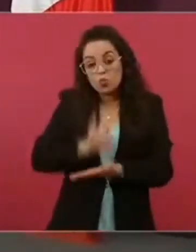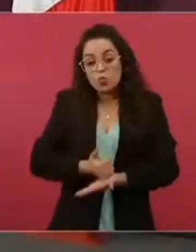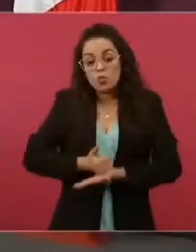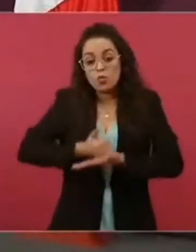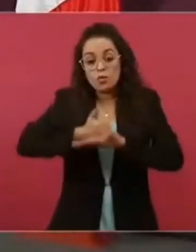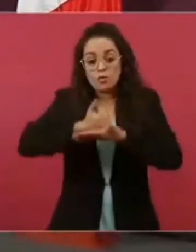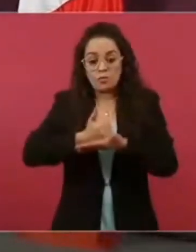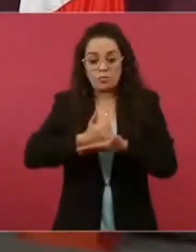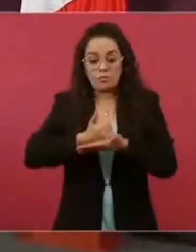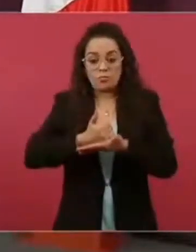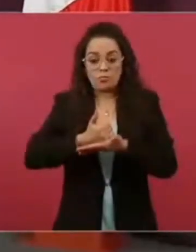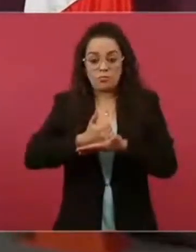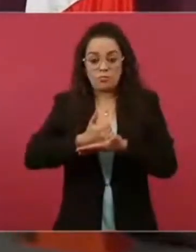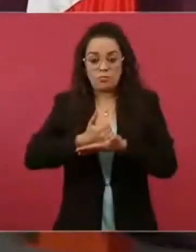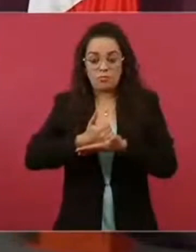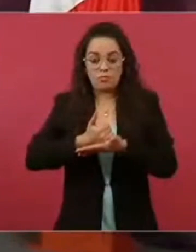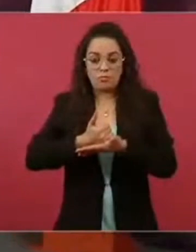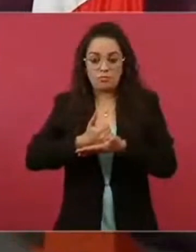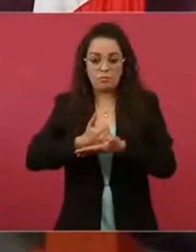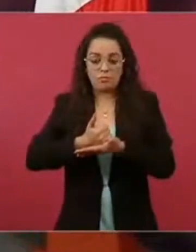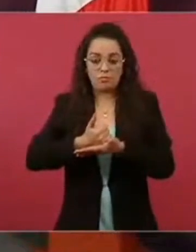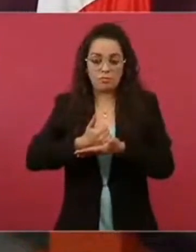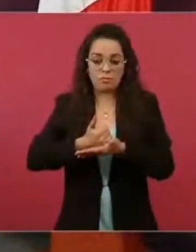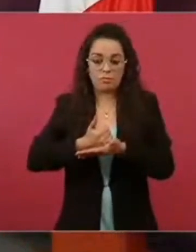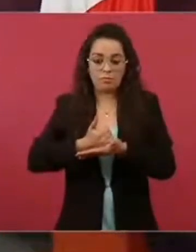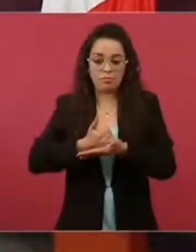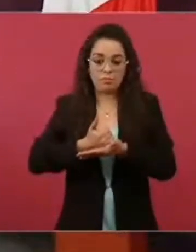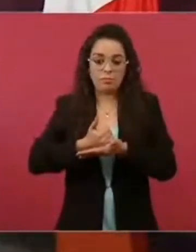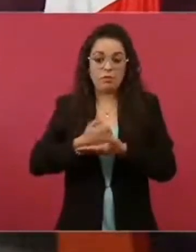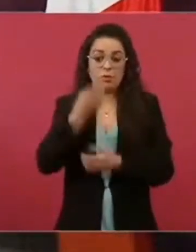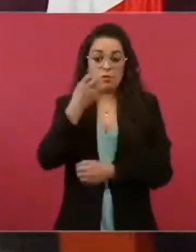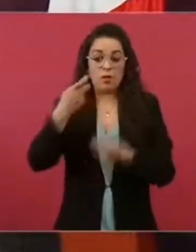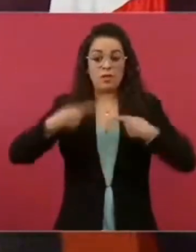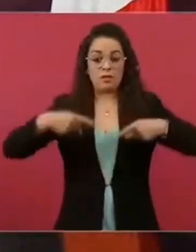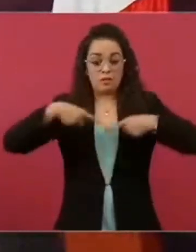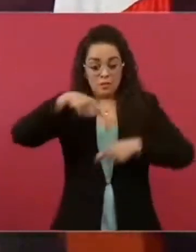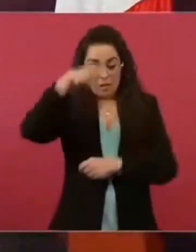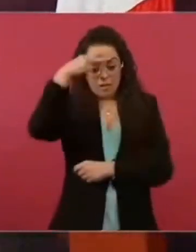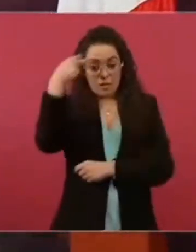una preferencia en el mexicano por la droga.